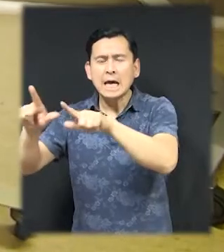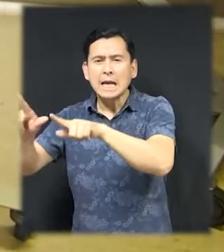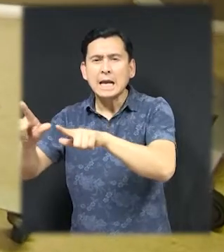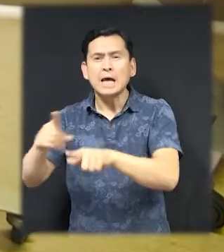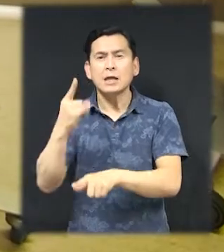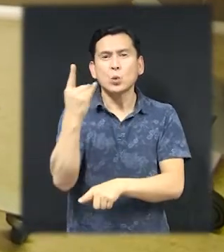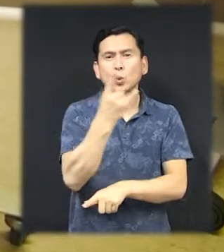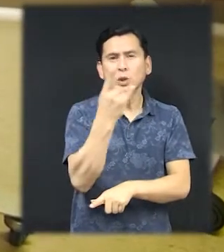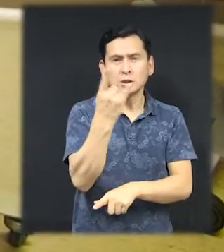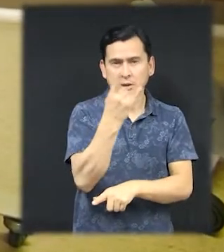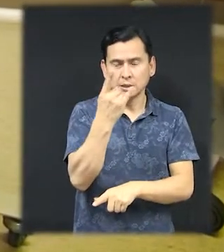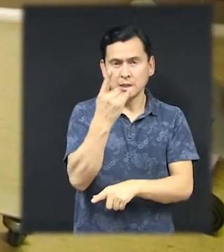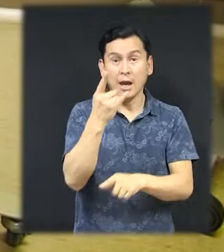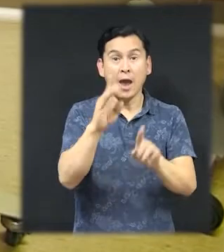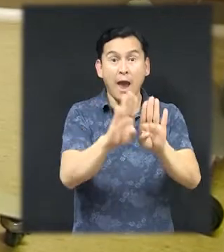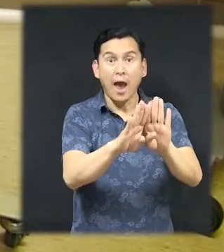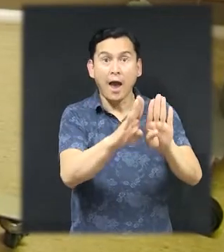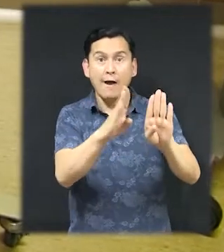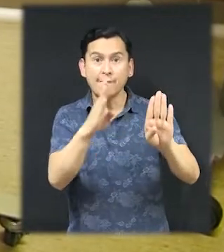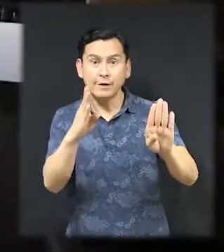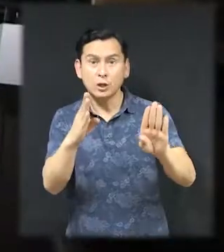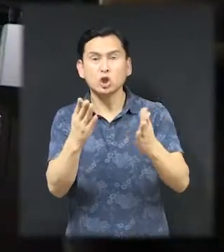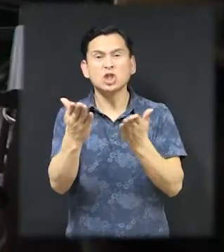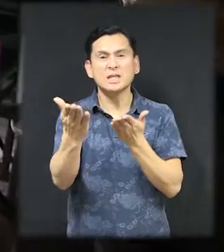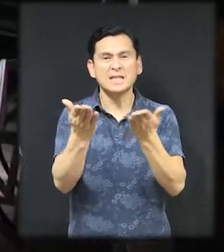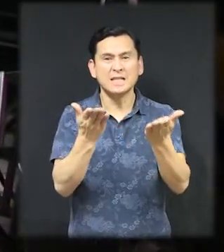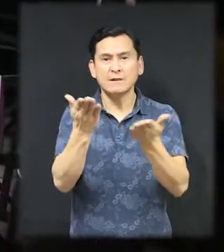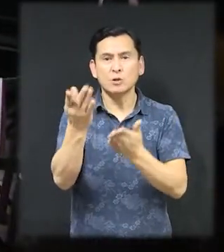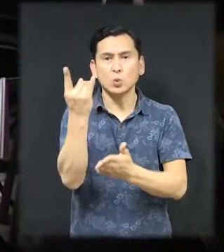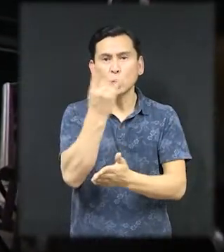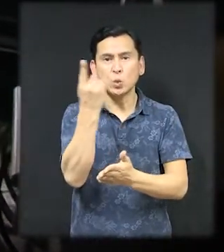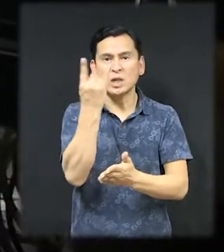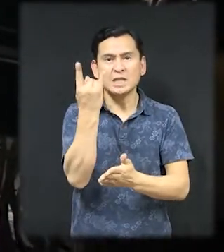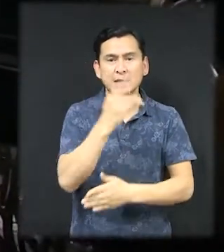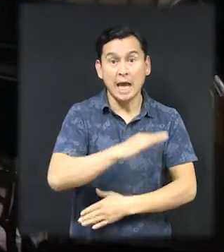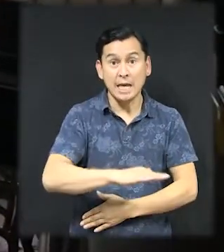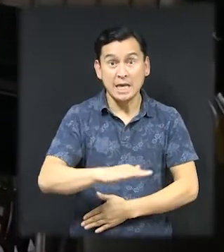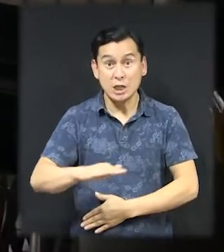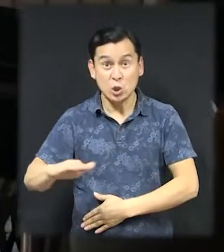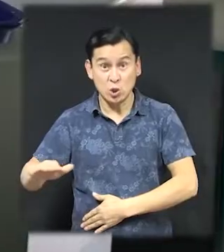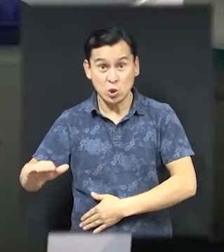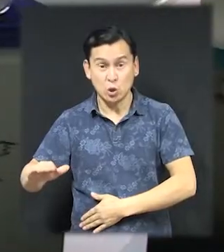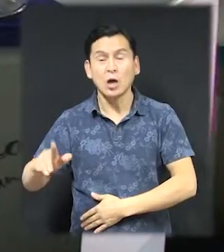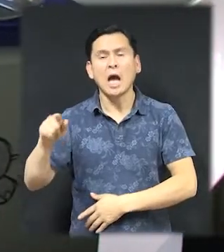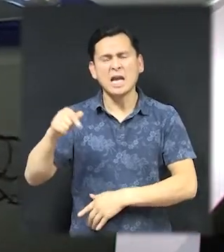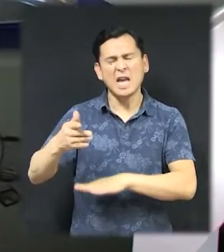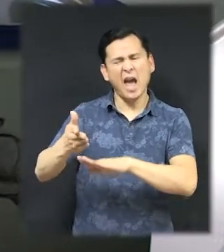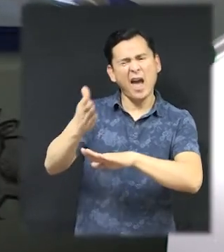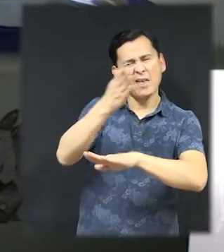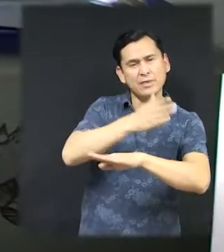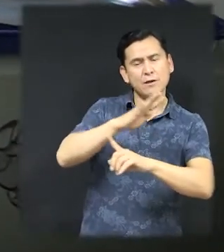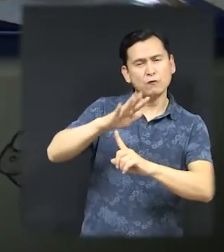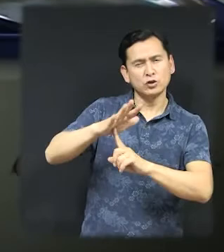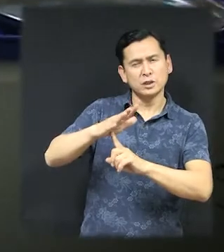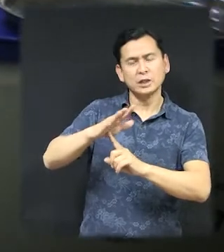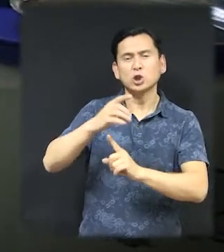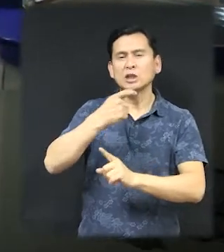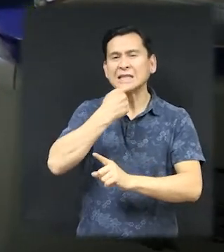urgencia, abriéndose el servicio de atención de urgencia pediátrico, donde estaba funcionando el servicio de